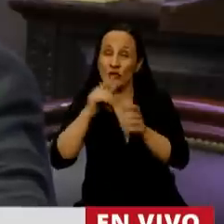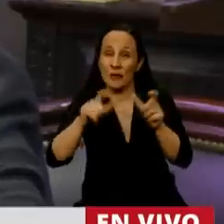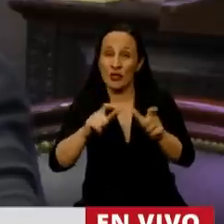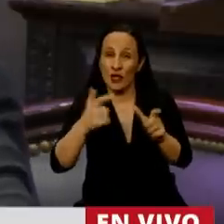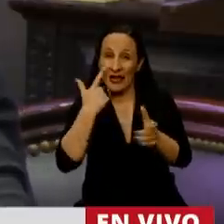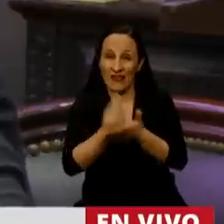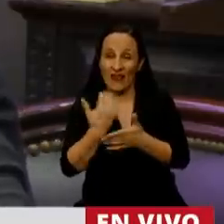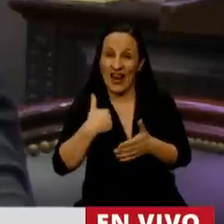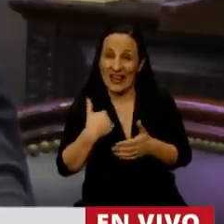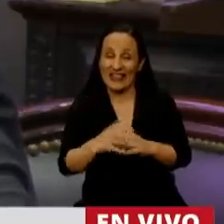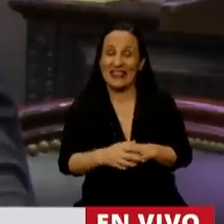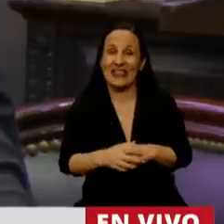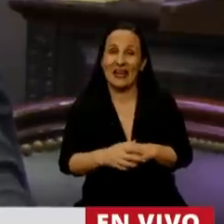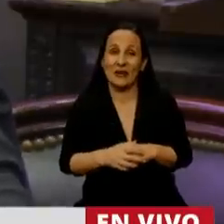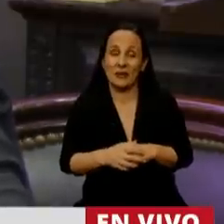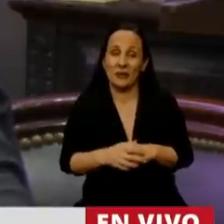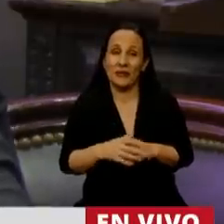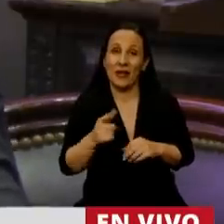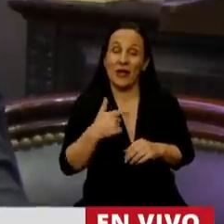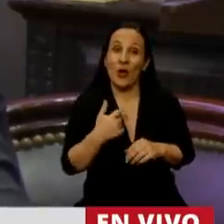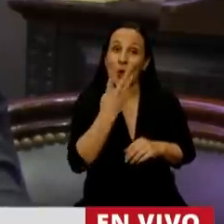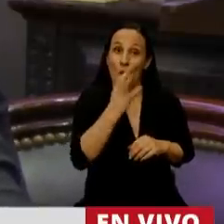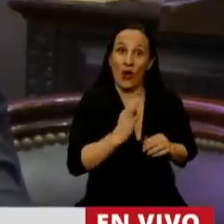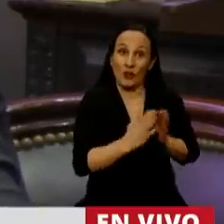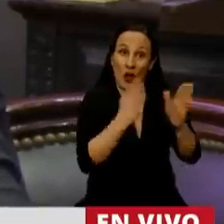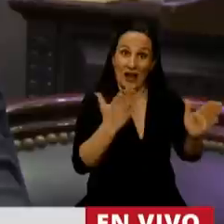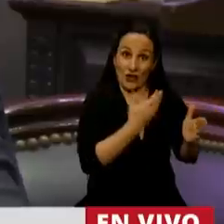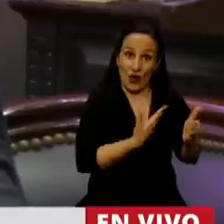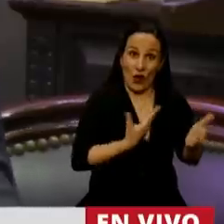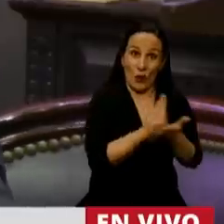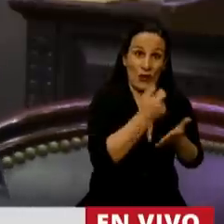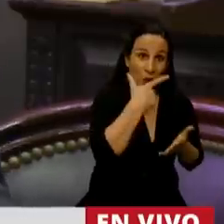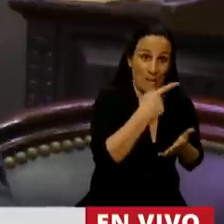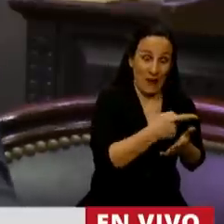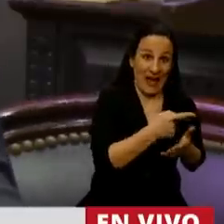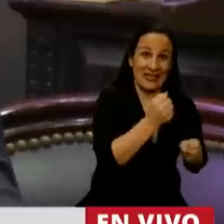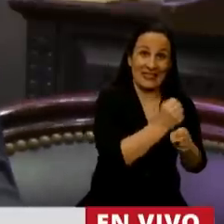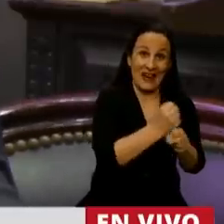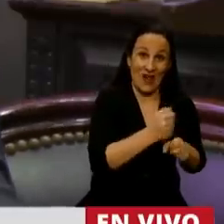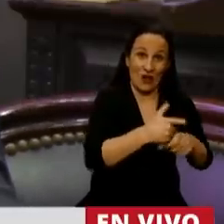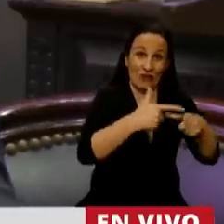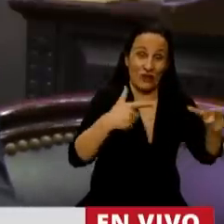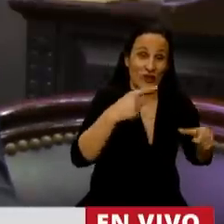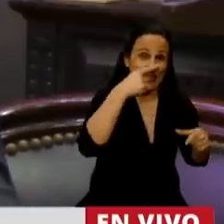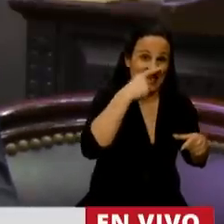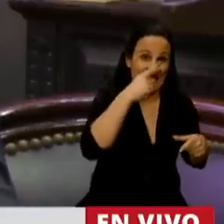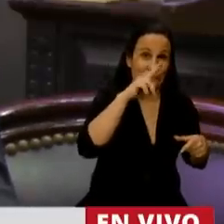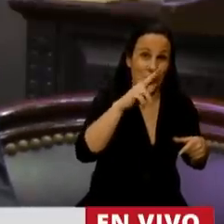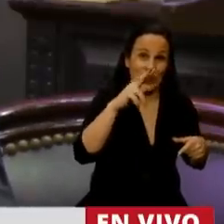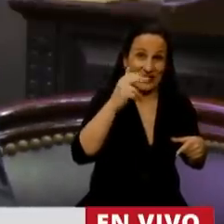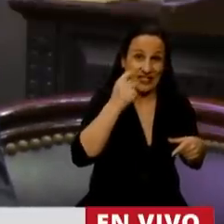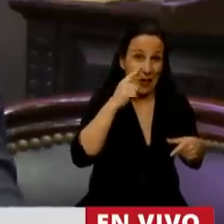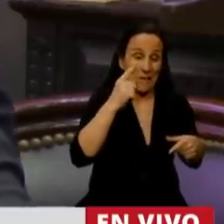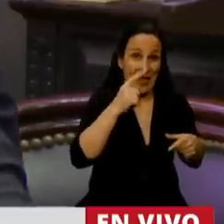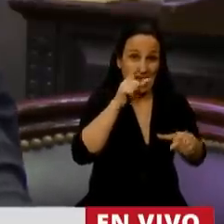que encuentra que durante nuestros cuatro años de gobierno aumentaron los empleos en 726 mil